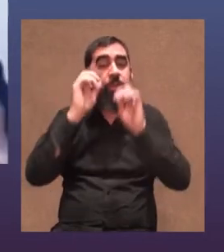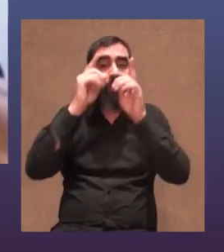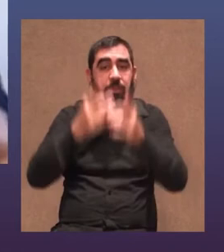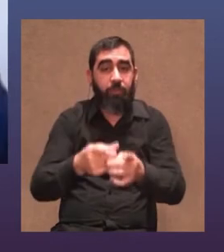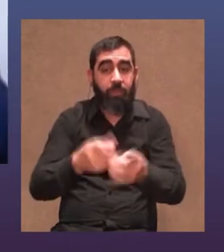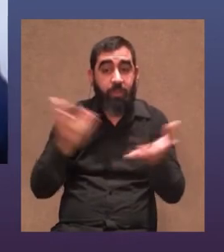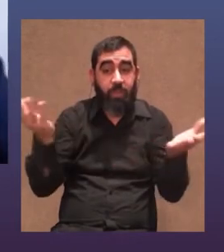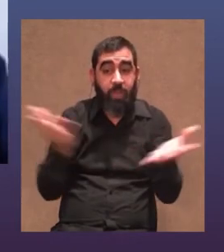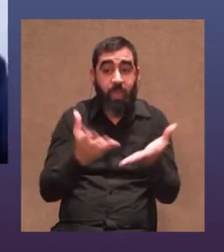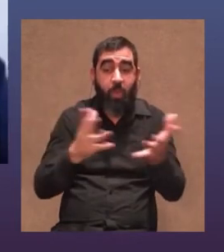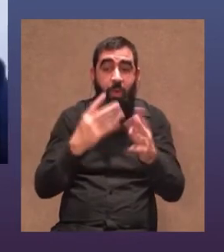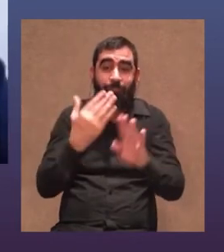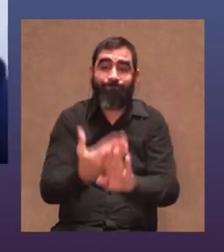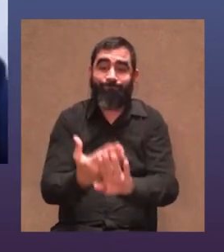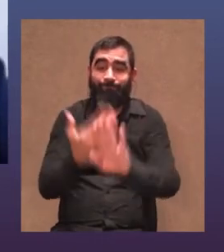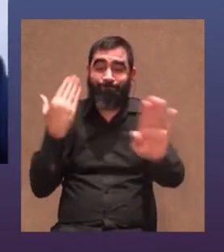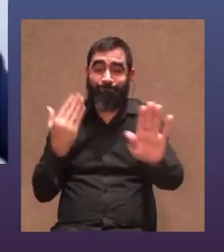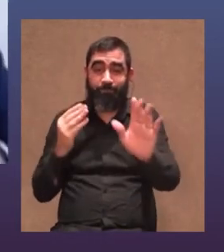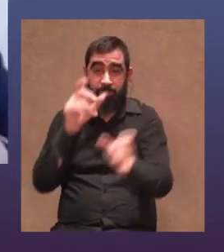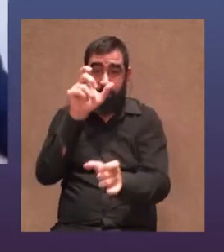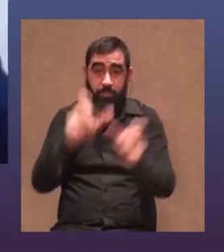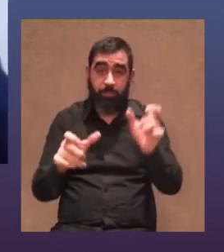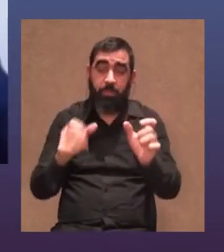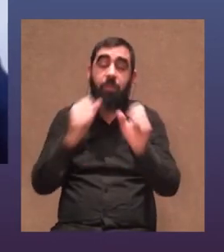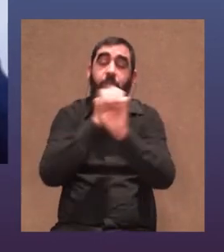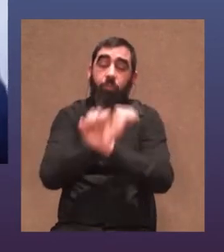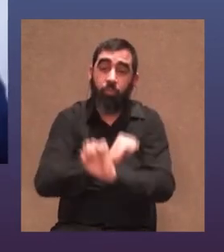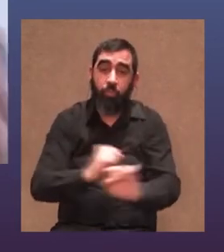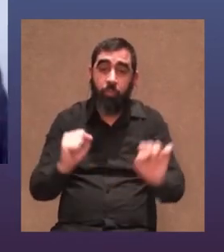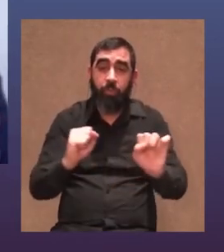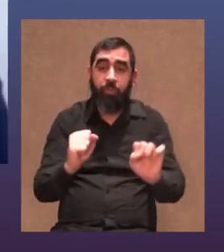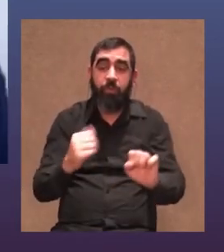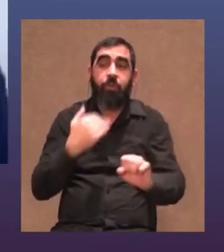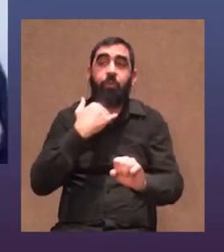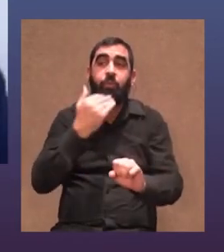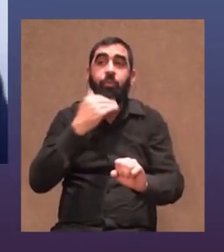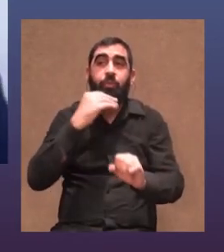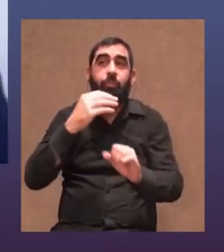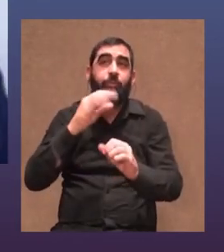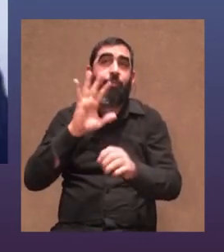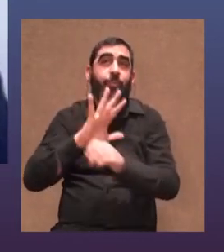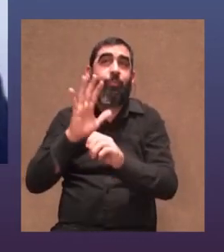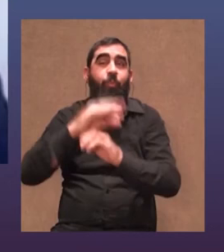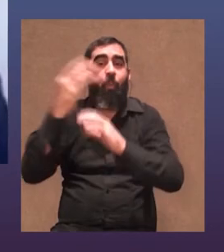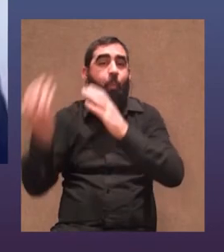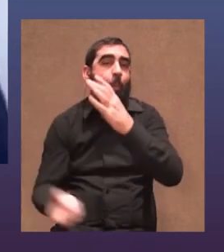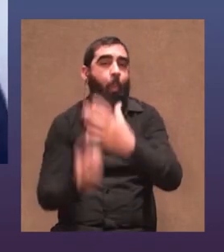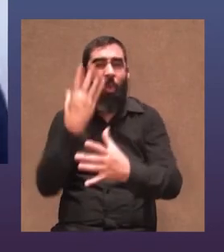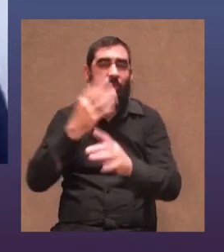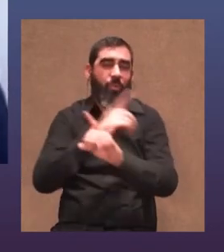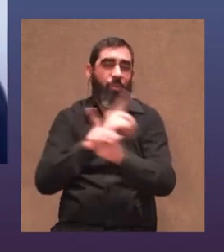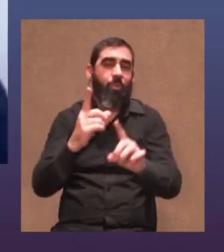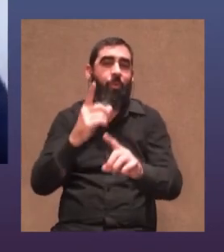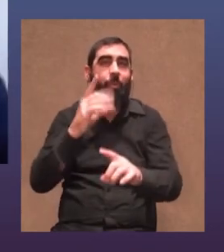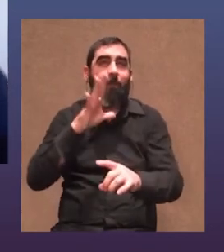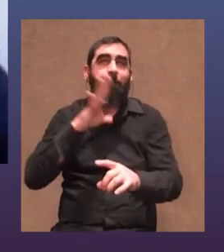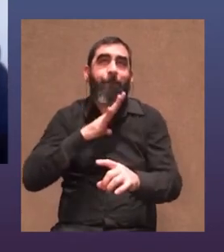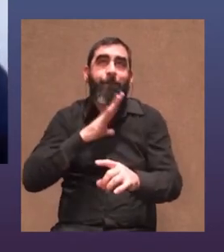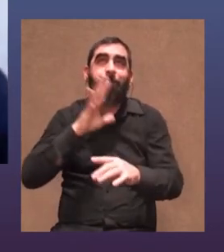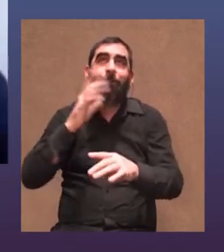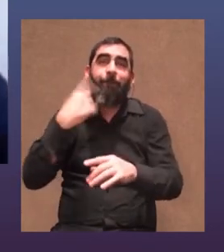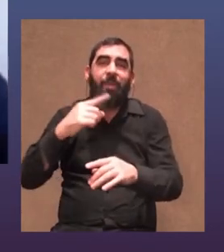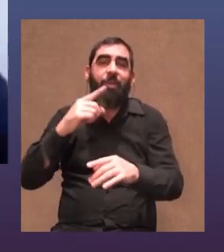esto que ahora es un alejamiento permita no te digo que es remodernizarse porque no va a ser eso, pero una